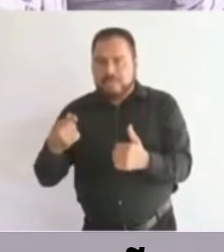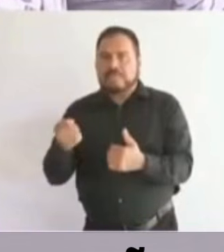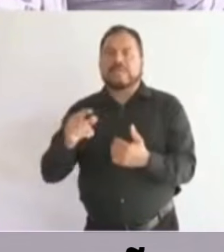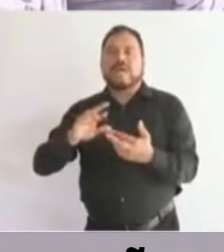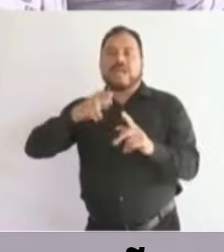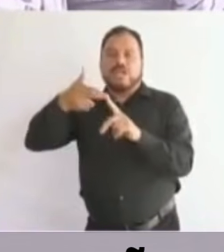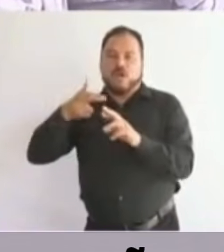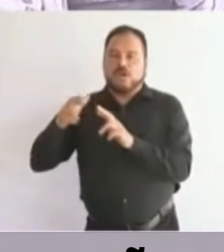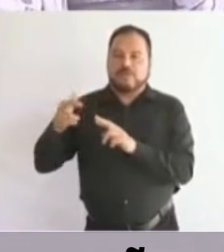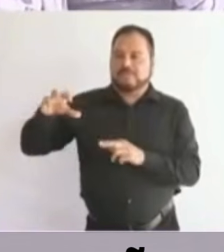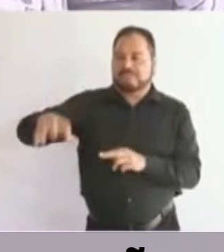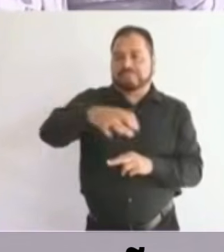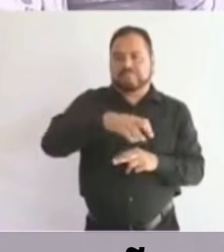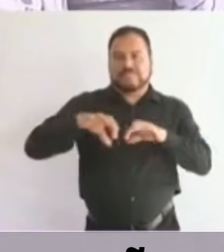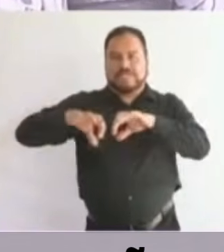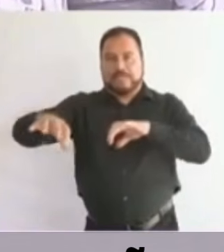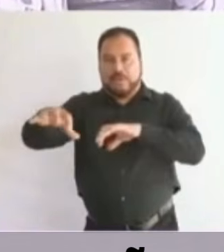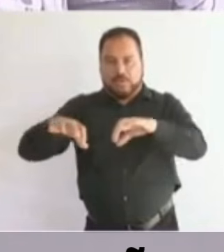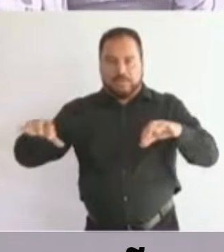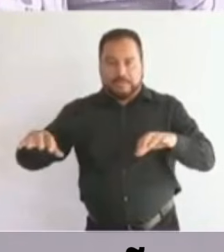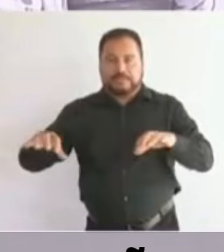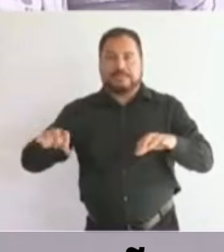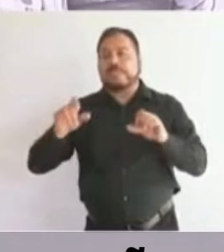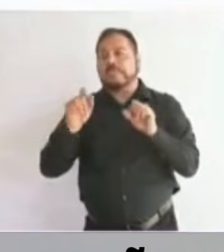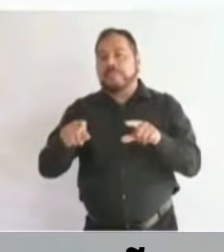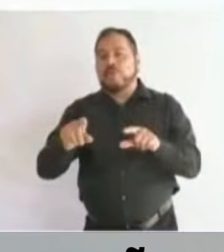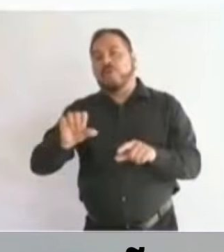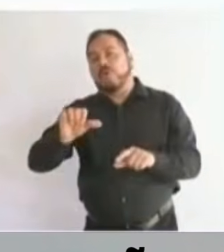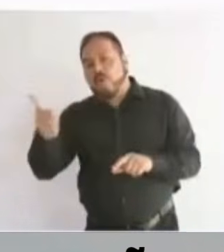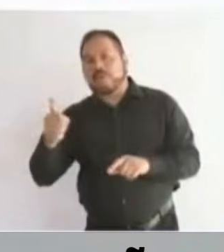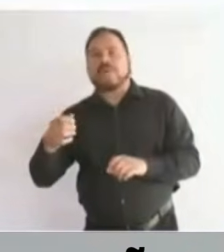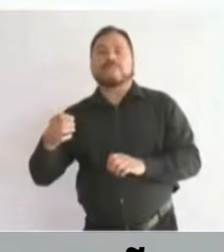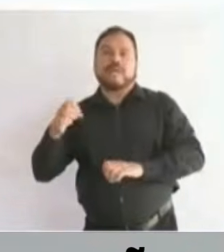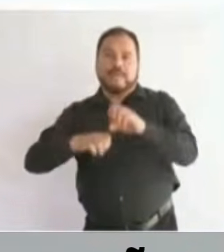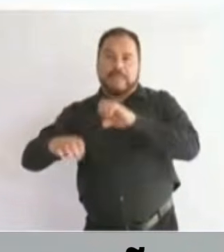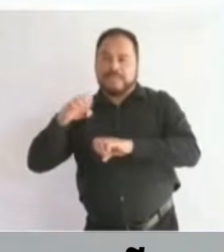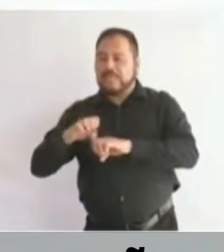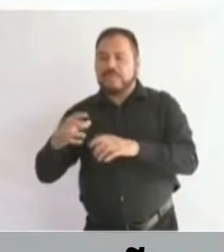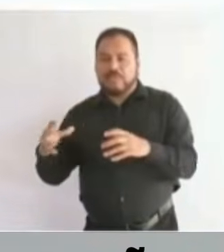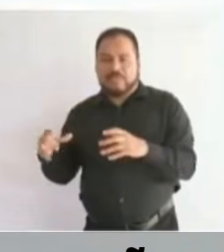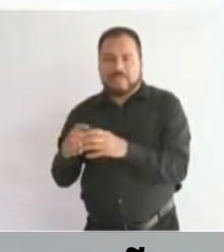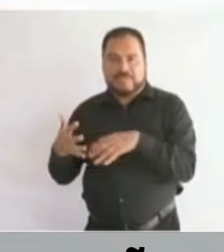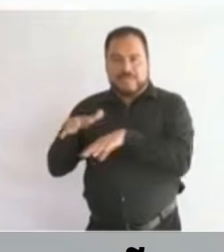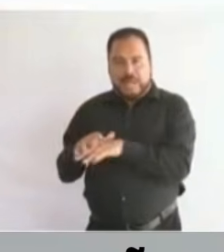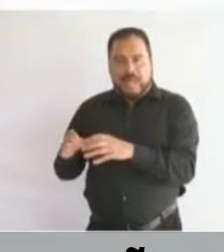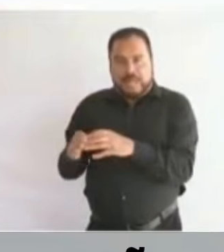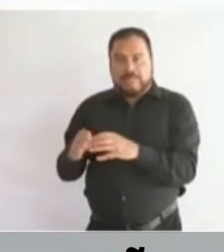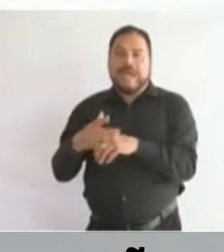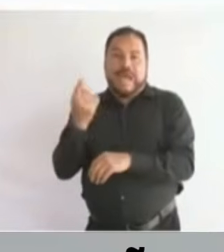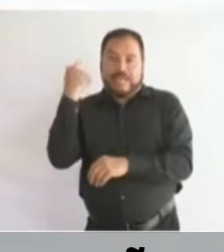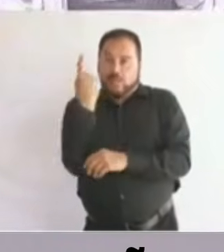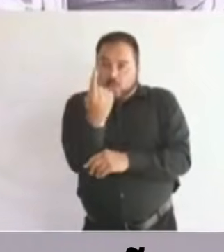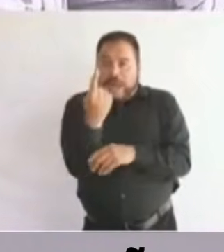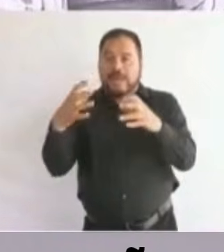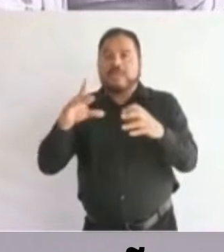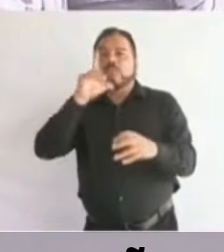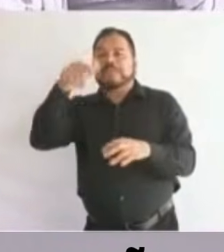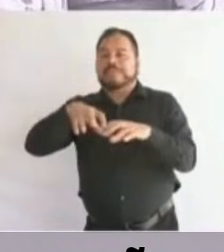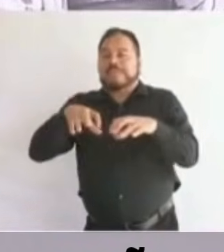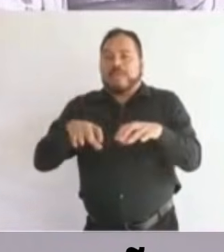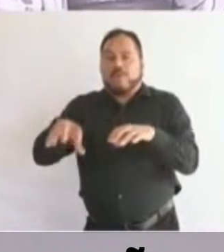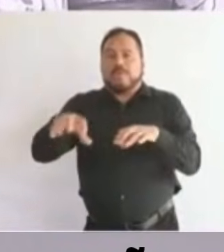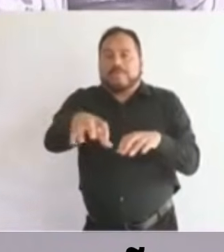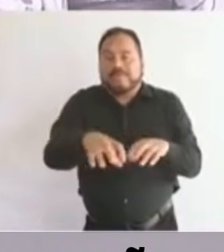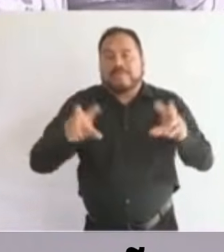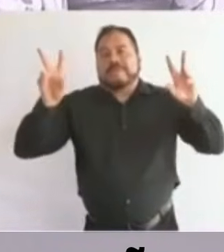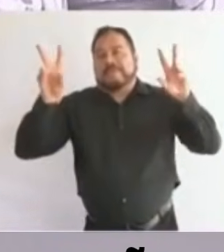regionales y también en empresas verticalmente integradas. Antes era una sola empresa y después se separó,